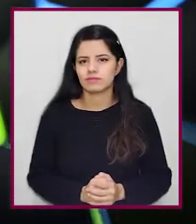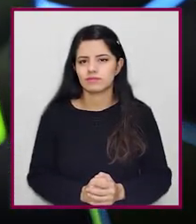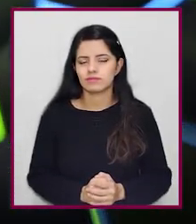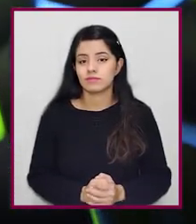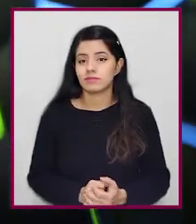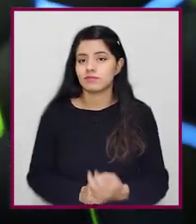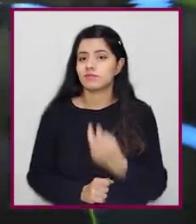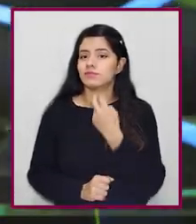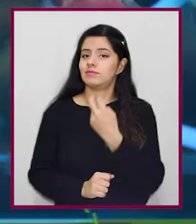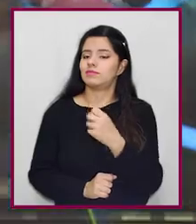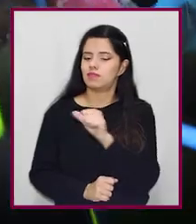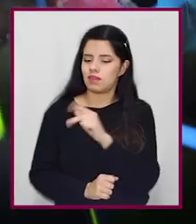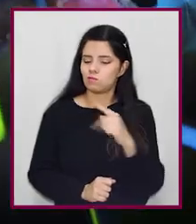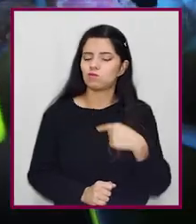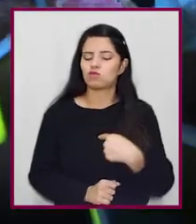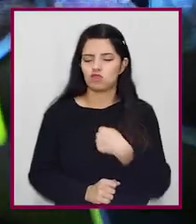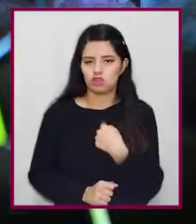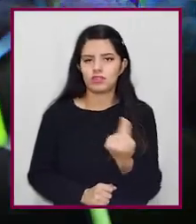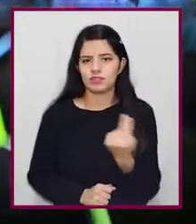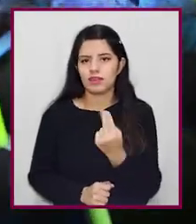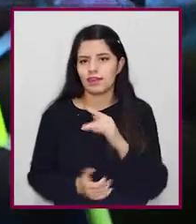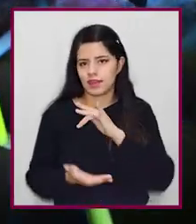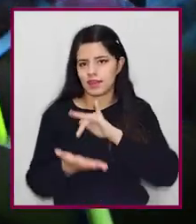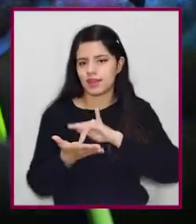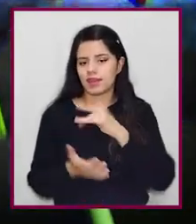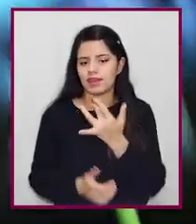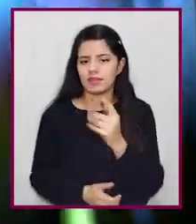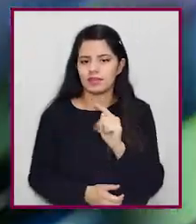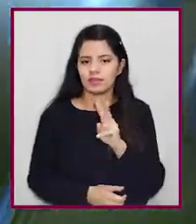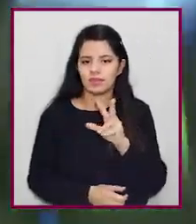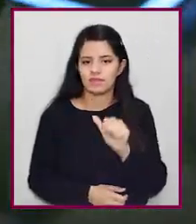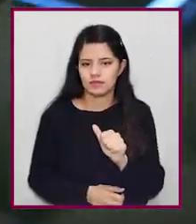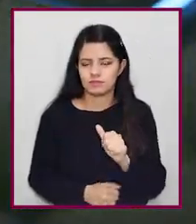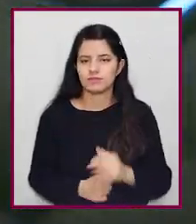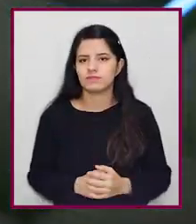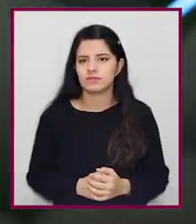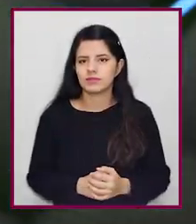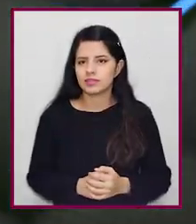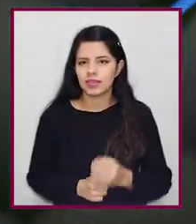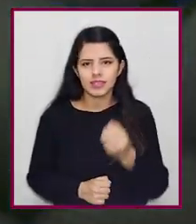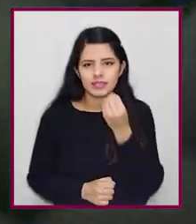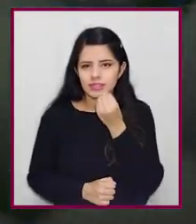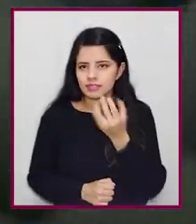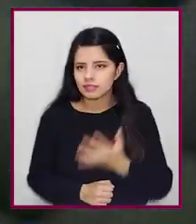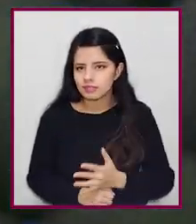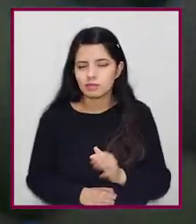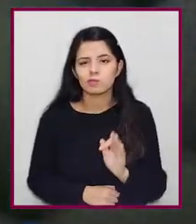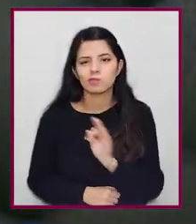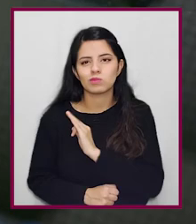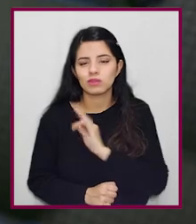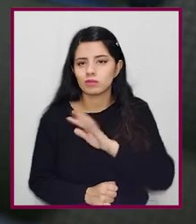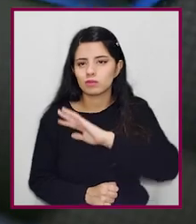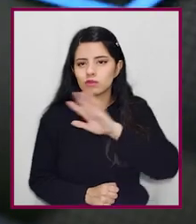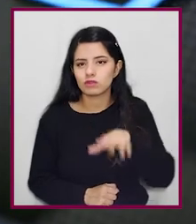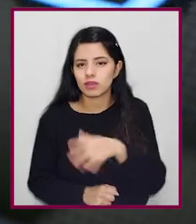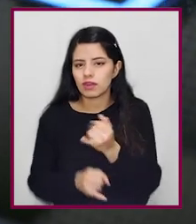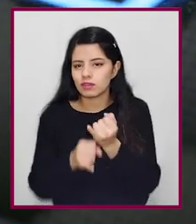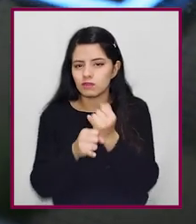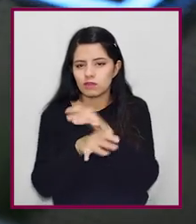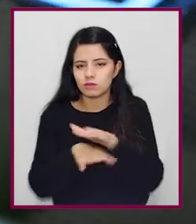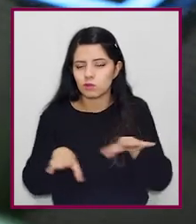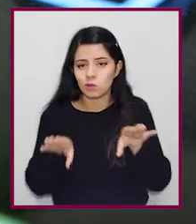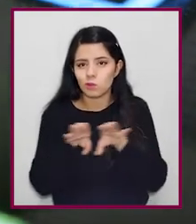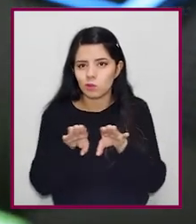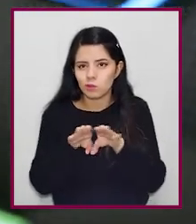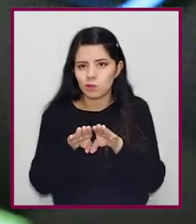Definitivamente esa es la app que necesito. ¡Gracias, Iván! ¡Qué chido! Al fin vamos a poder buscar información tan solo